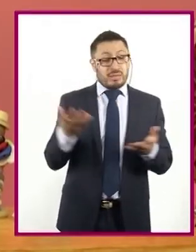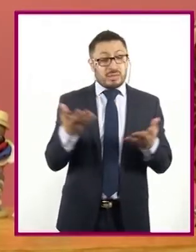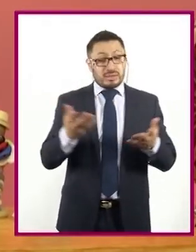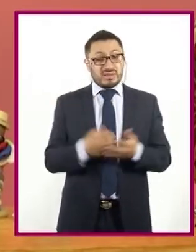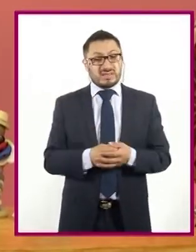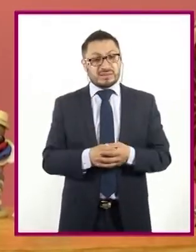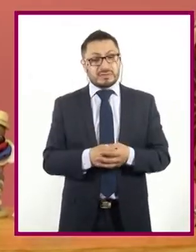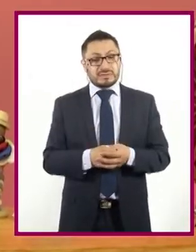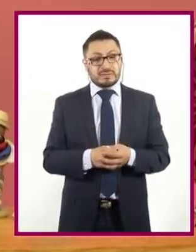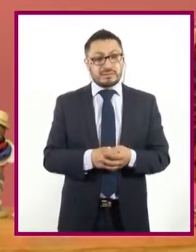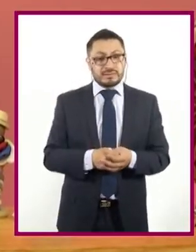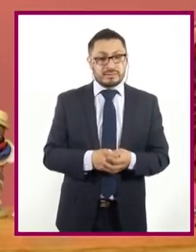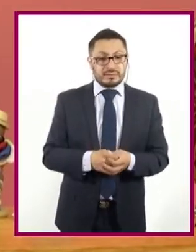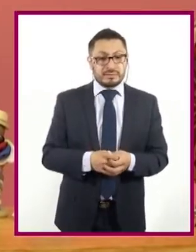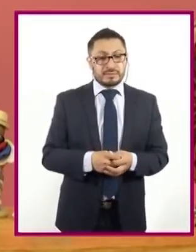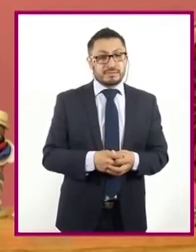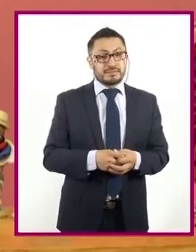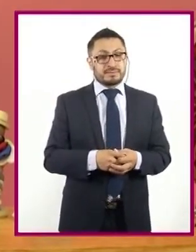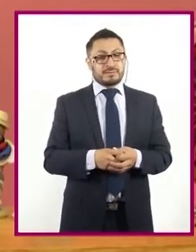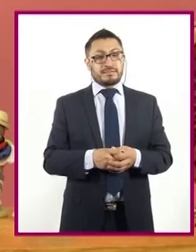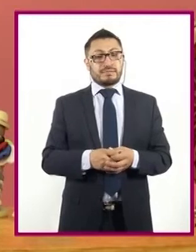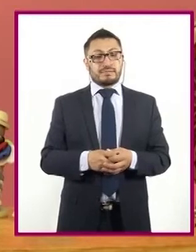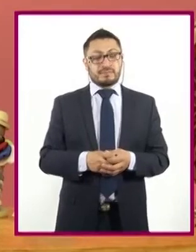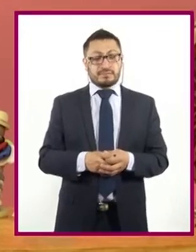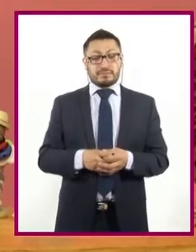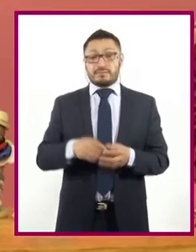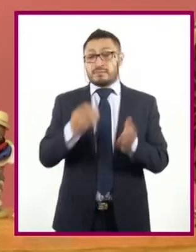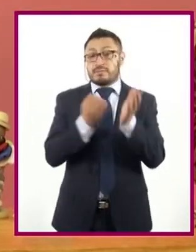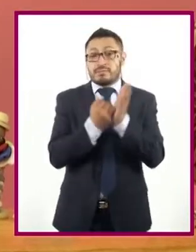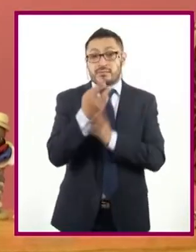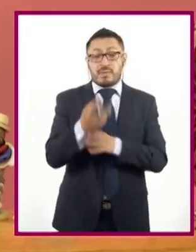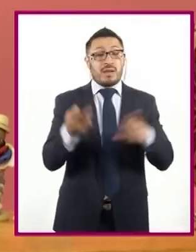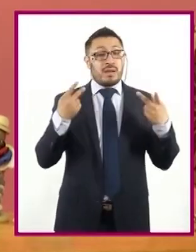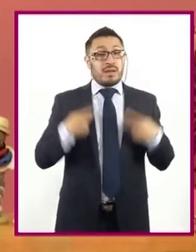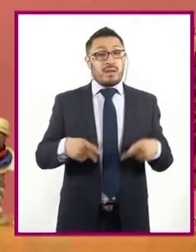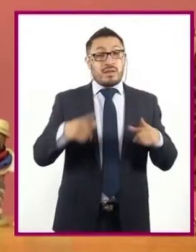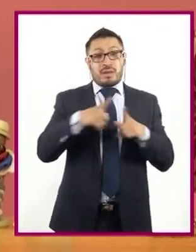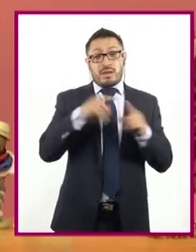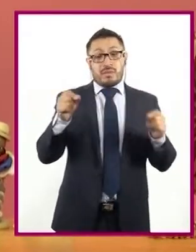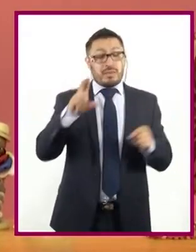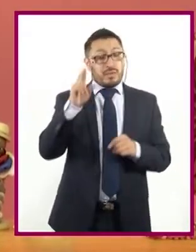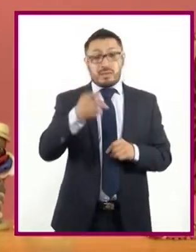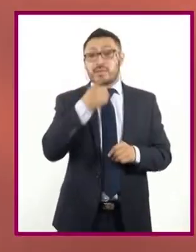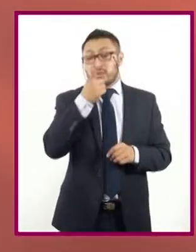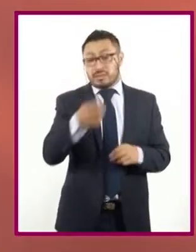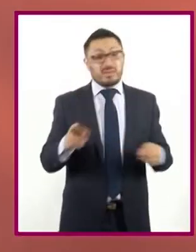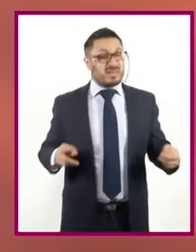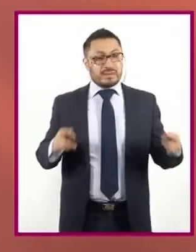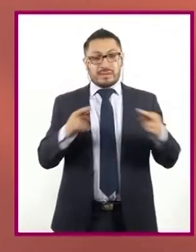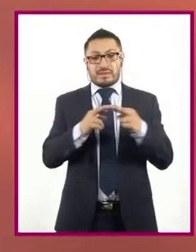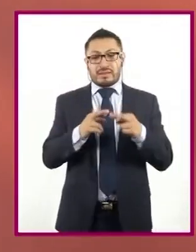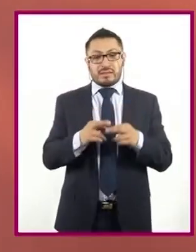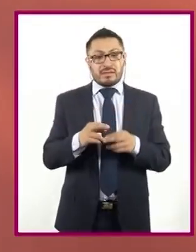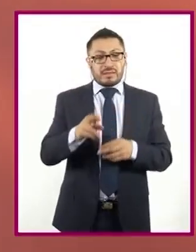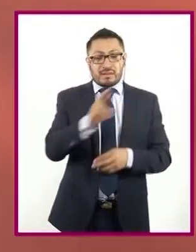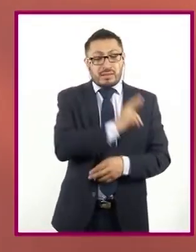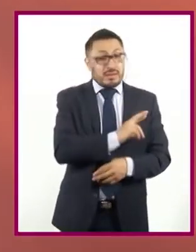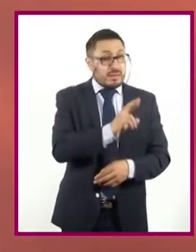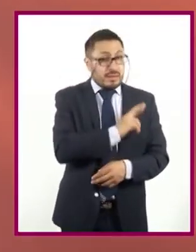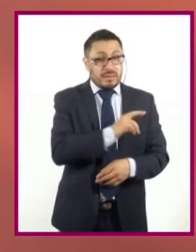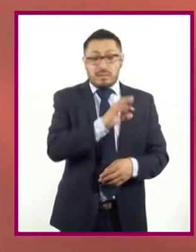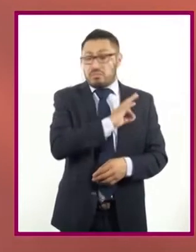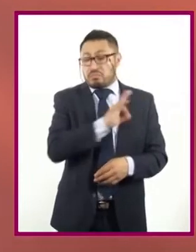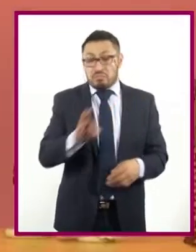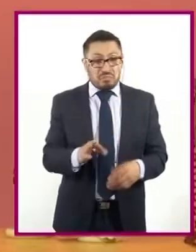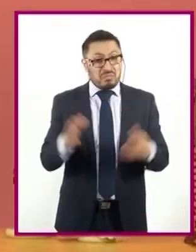hiragana y katakana. La mayoría de los ciudadanos japoneses no profesa una religión particular, pueden